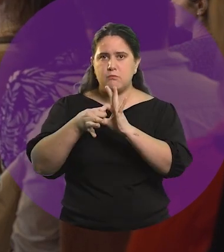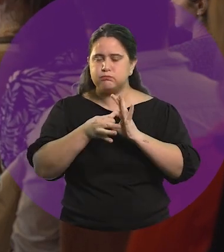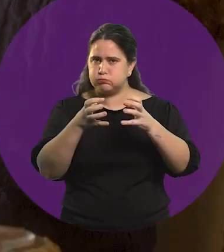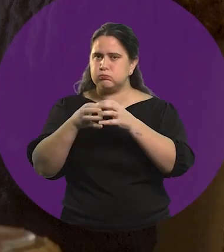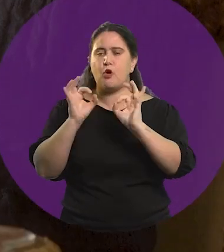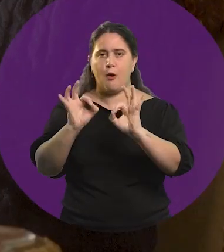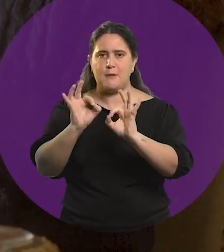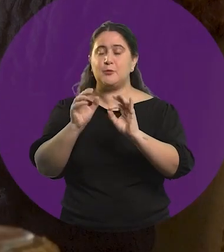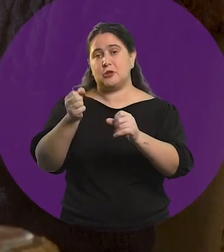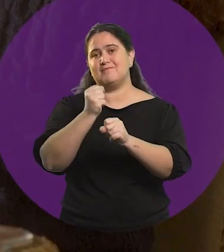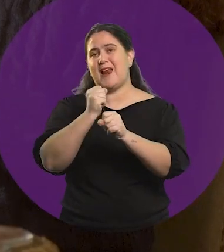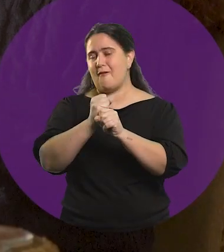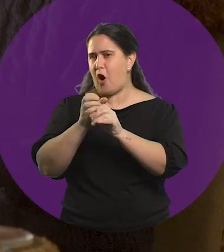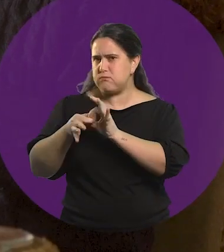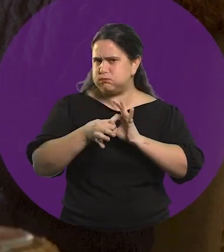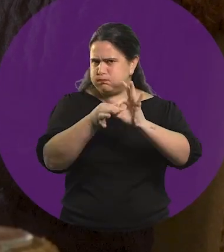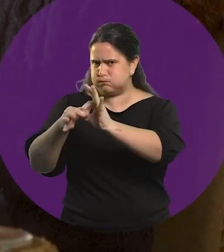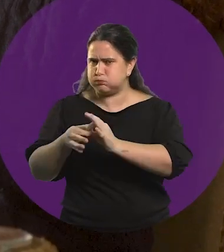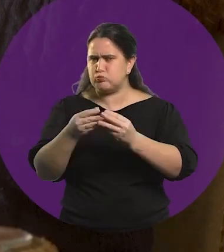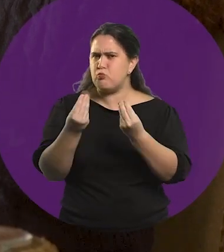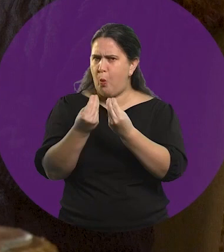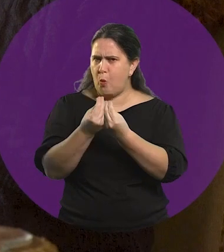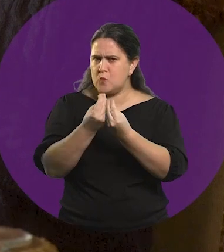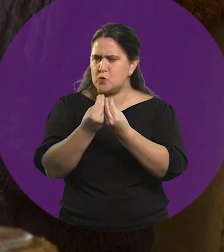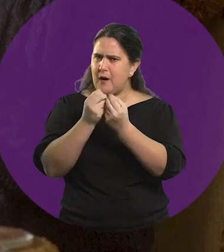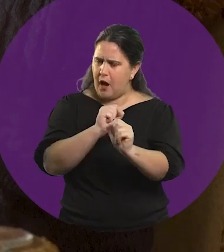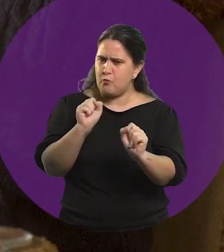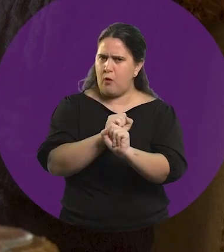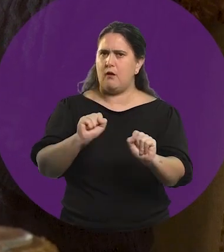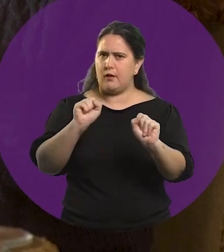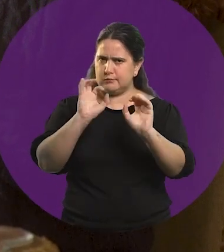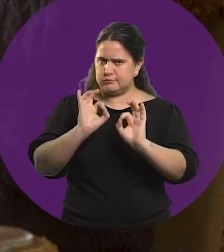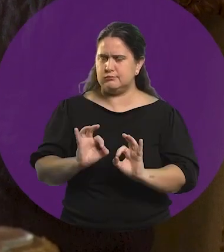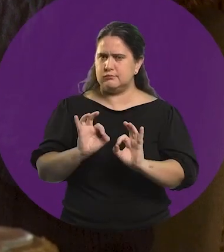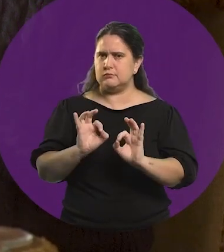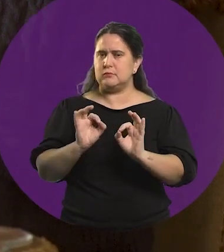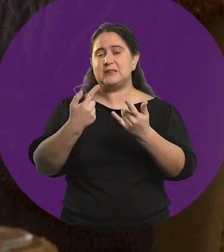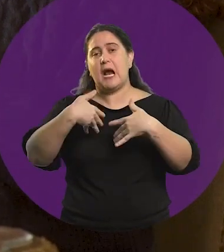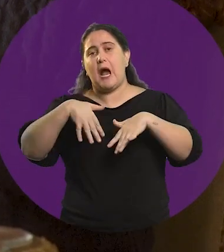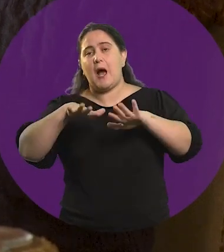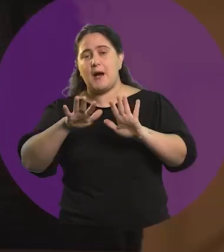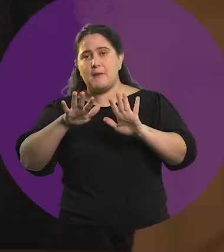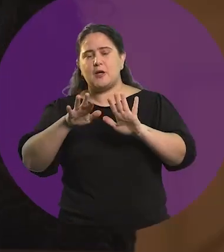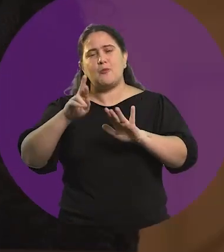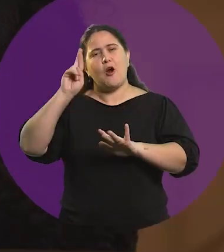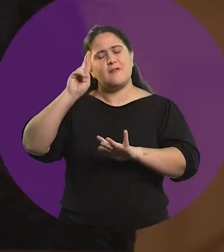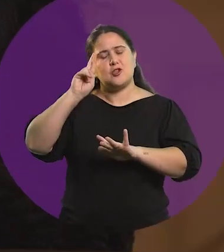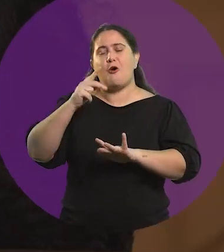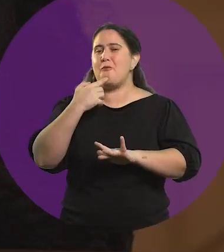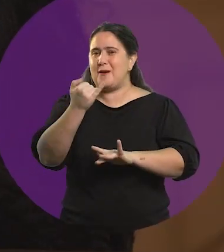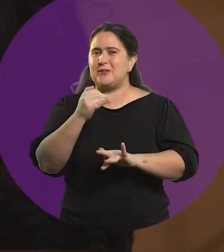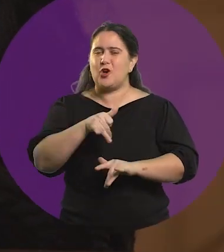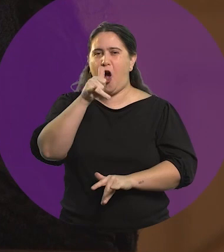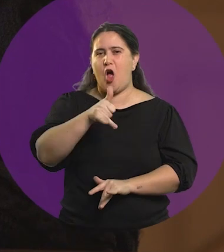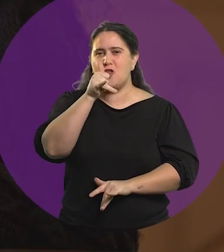acá presentes, porque esto fue un trabajo de muchas personas para poder realizarlo. Y capaz que como una reflexión, como un